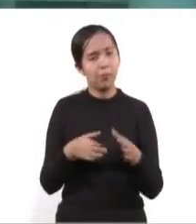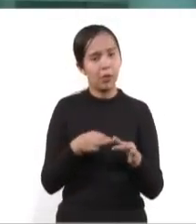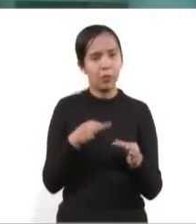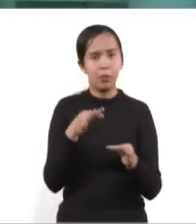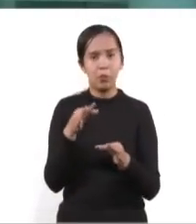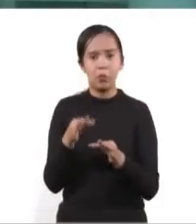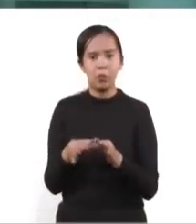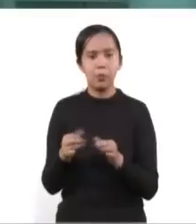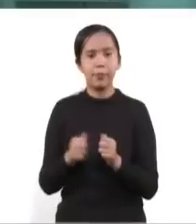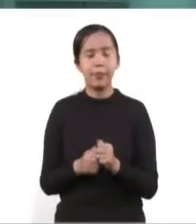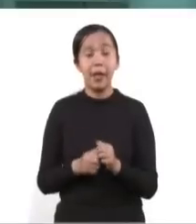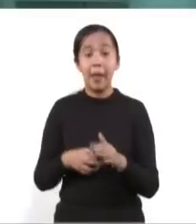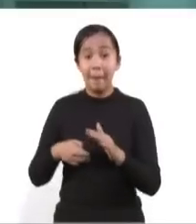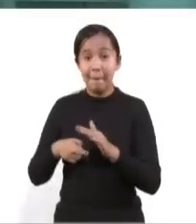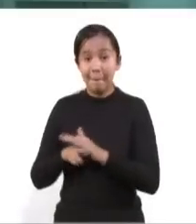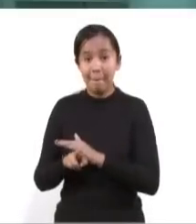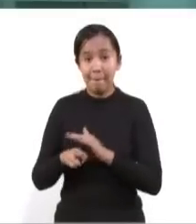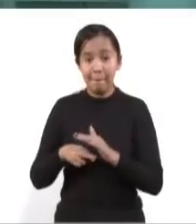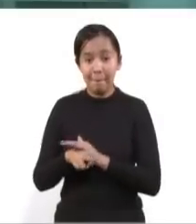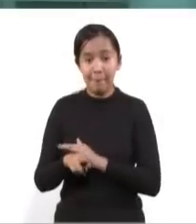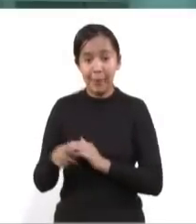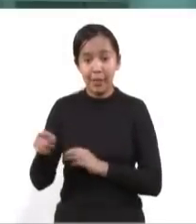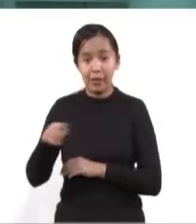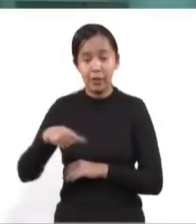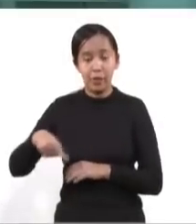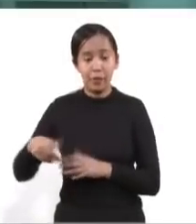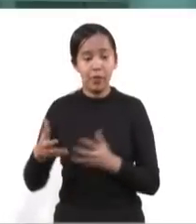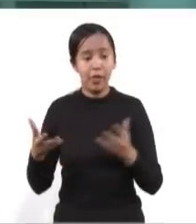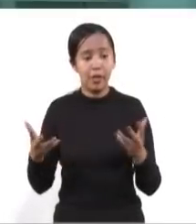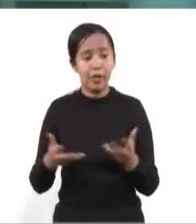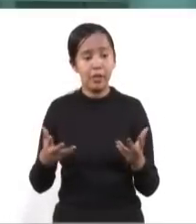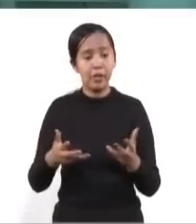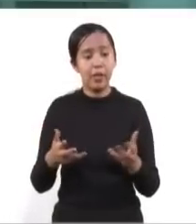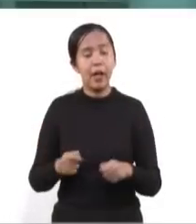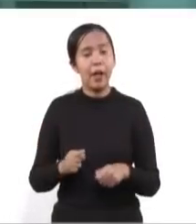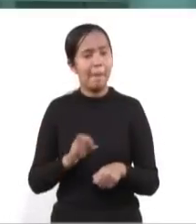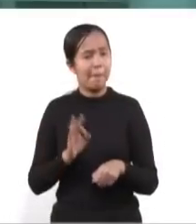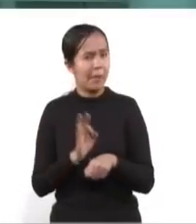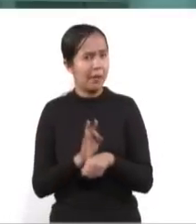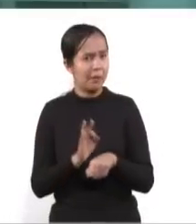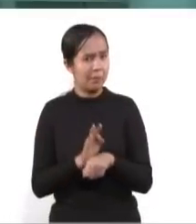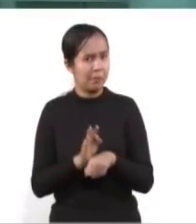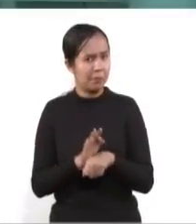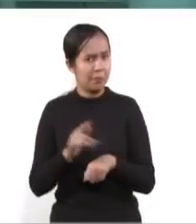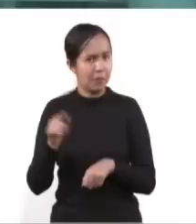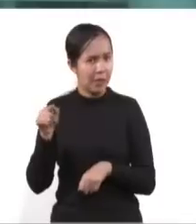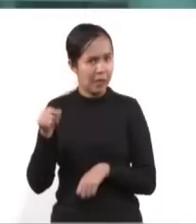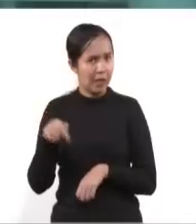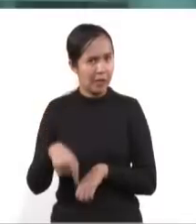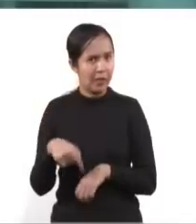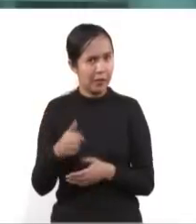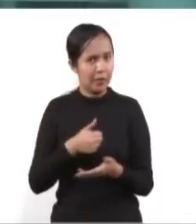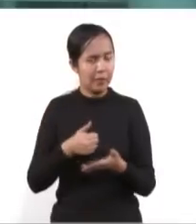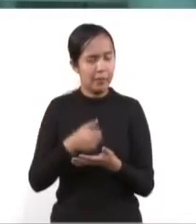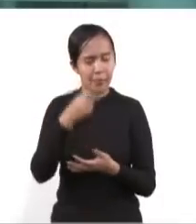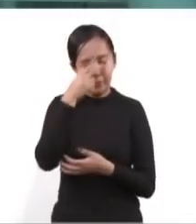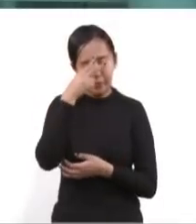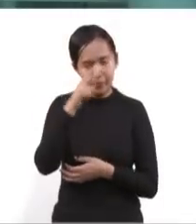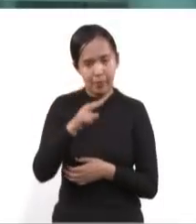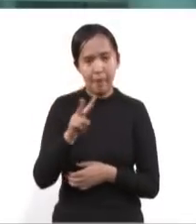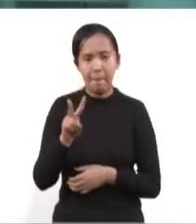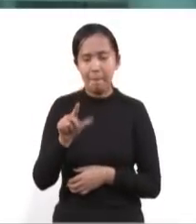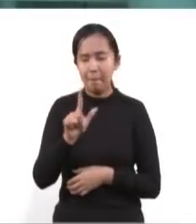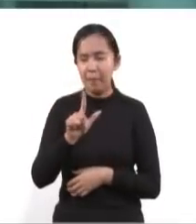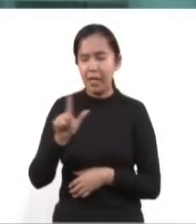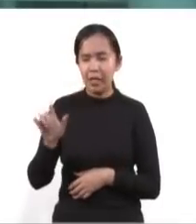Todo lo que el metro realiza en beneficio de la población mexicana, el Valle de México, este enorme Valle